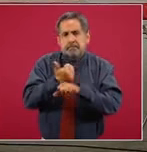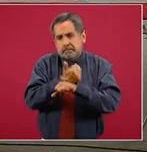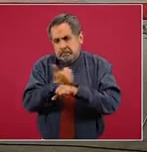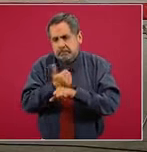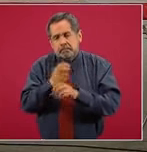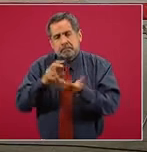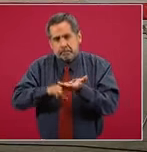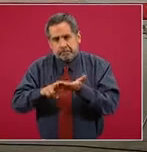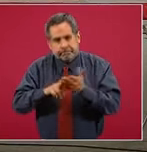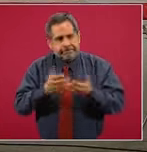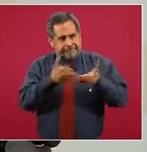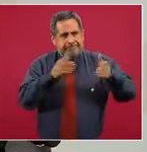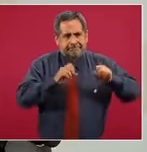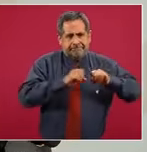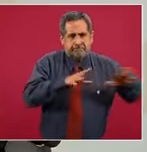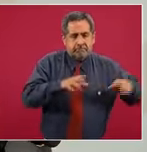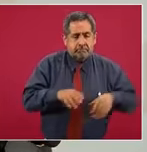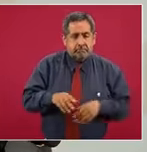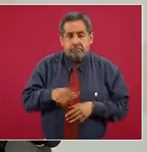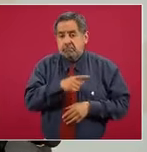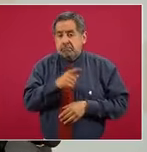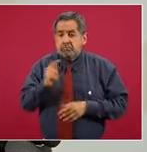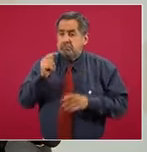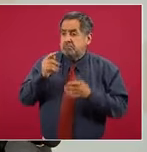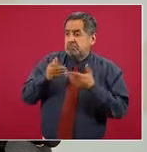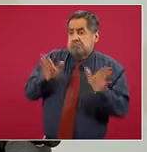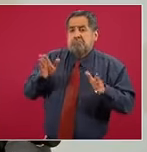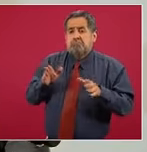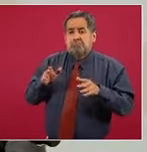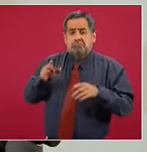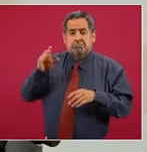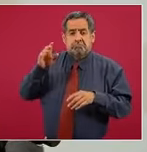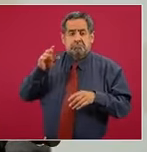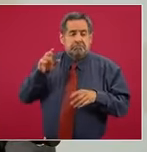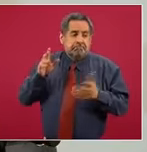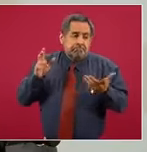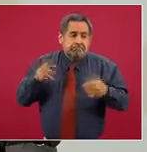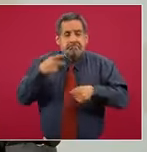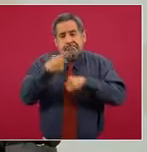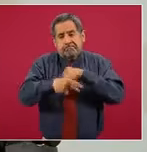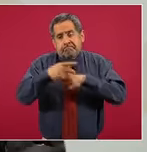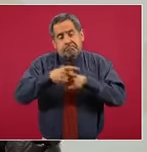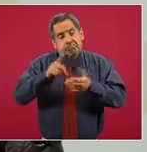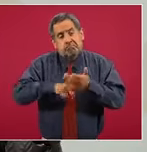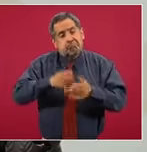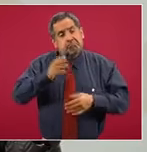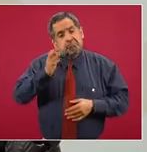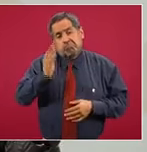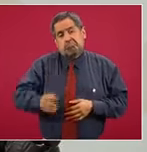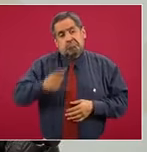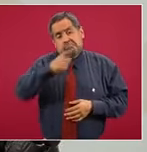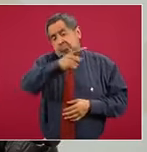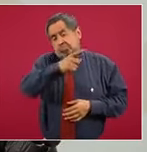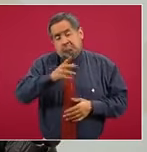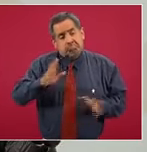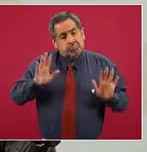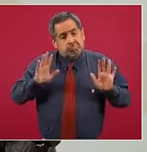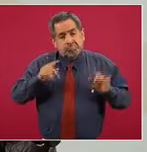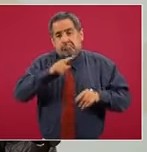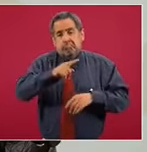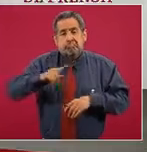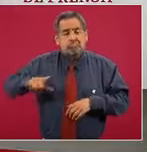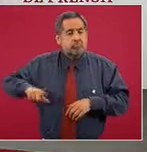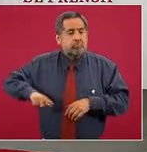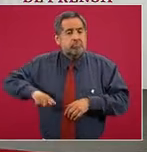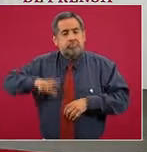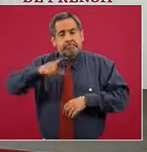o verde, habla de un riesgo que toma el gobierno del Estado